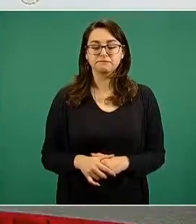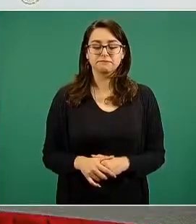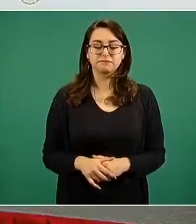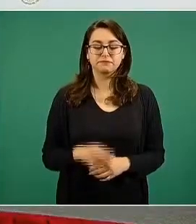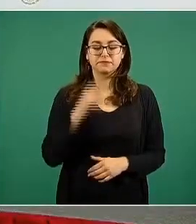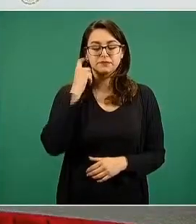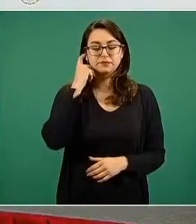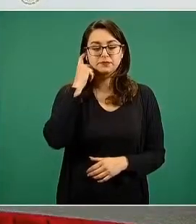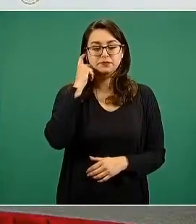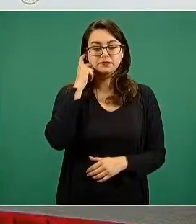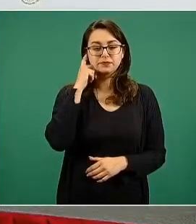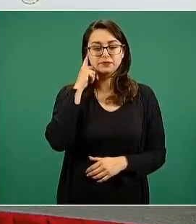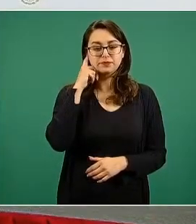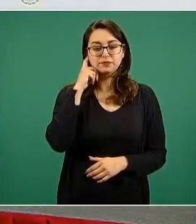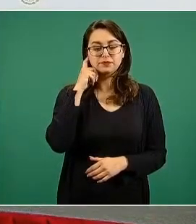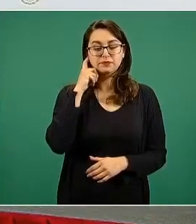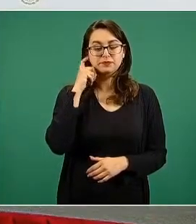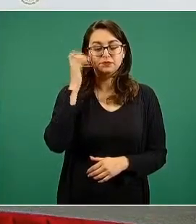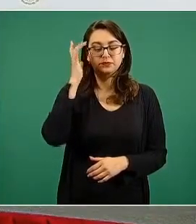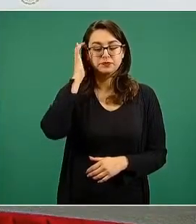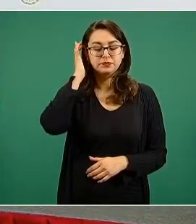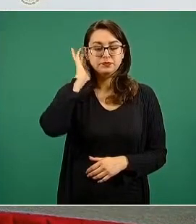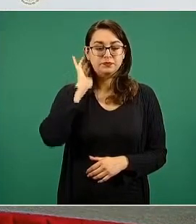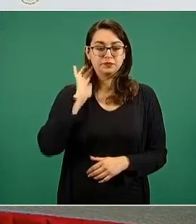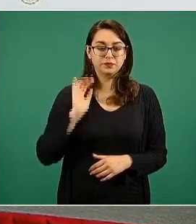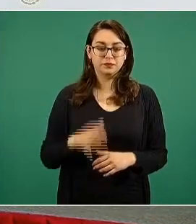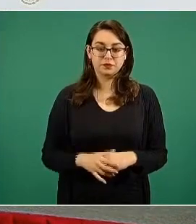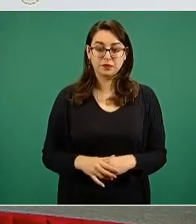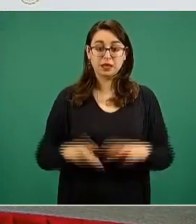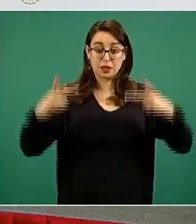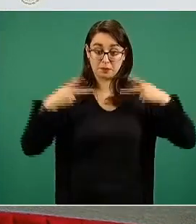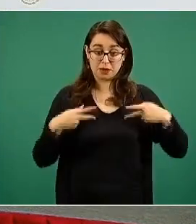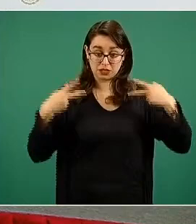personas. La letalidad